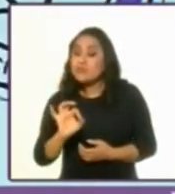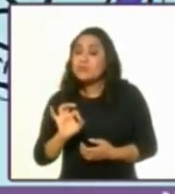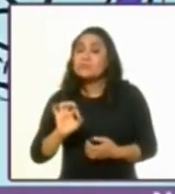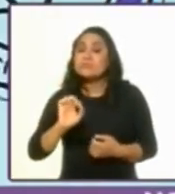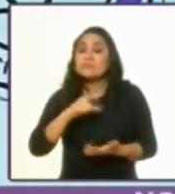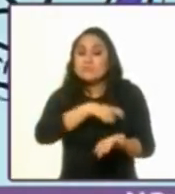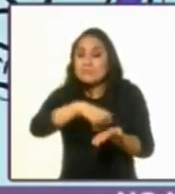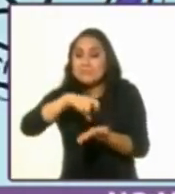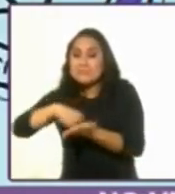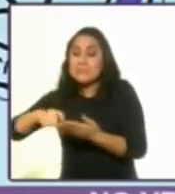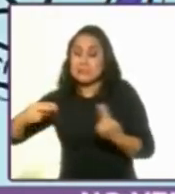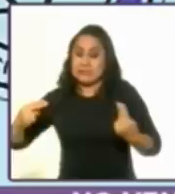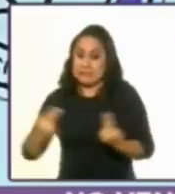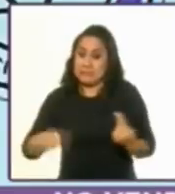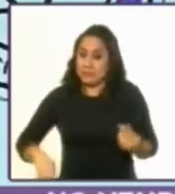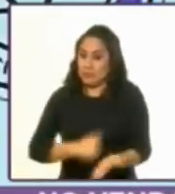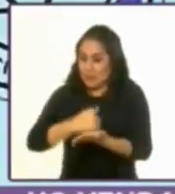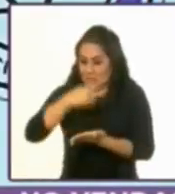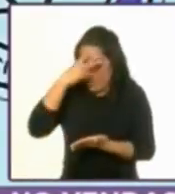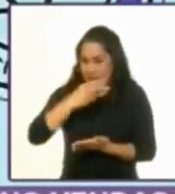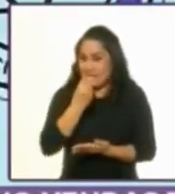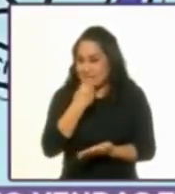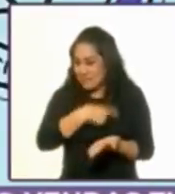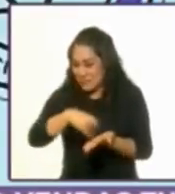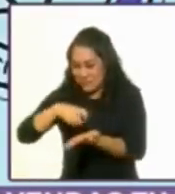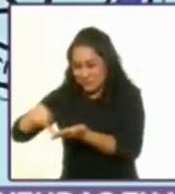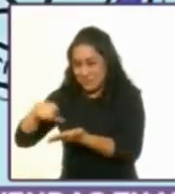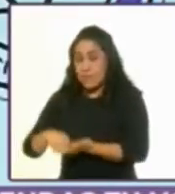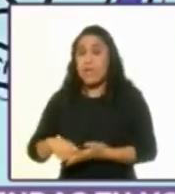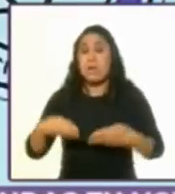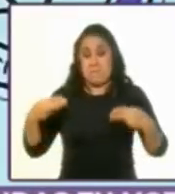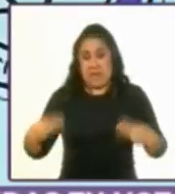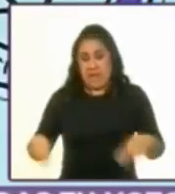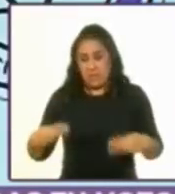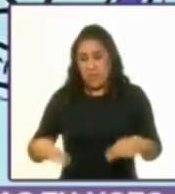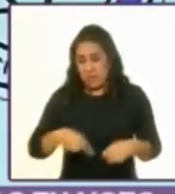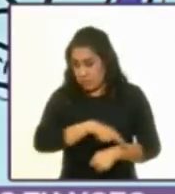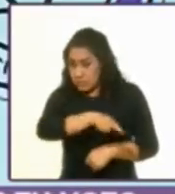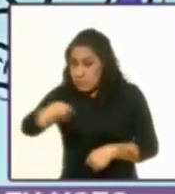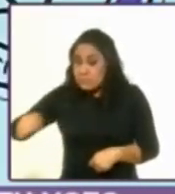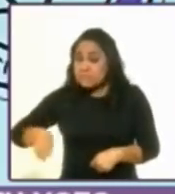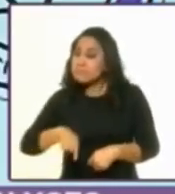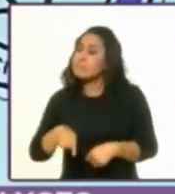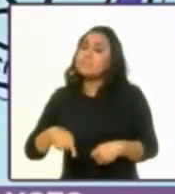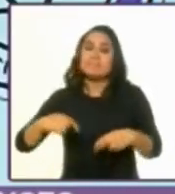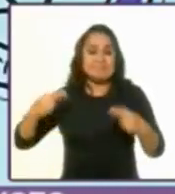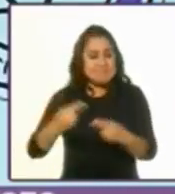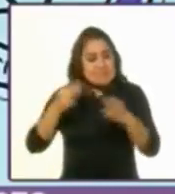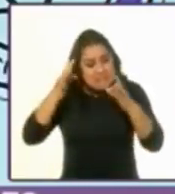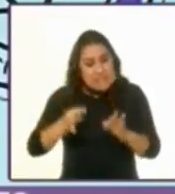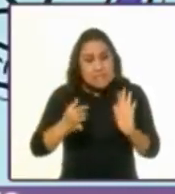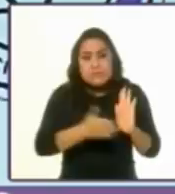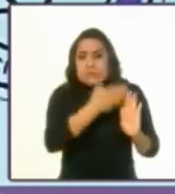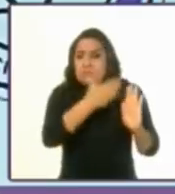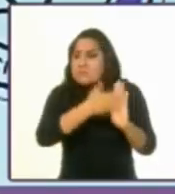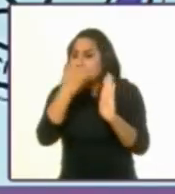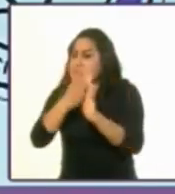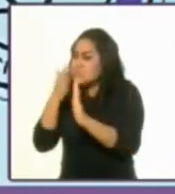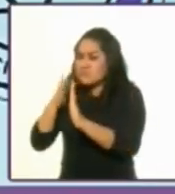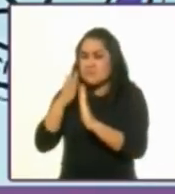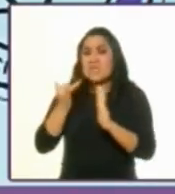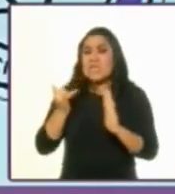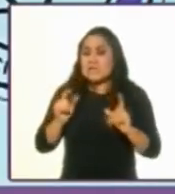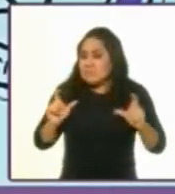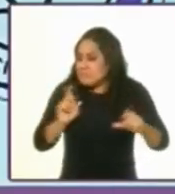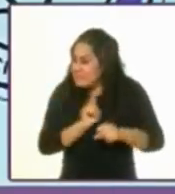necesidades alimenticias de esta ciudad los mercados públicos tendrían que contar con la infraestructura necesaria y con las fuerzas de seguridad